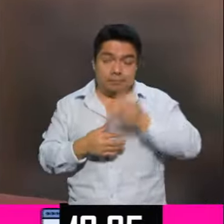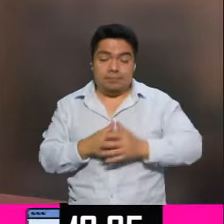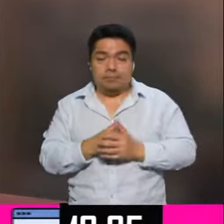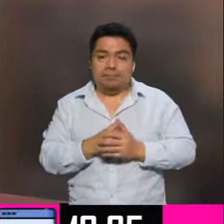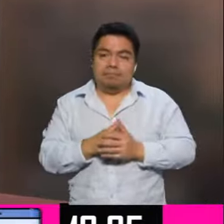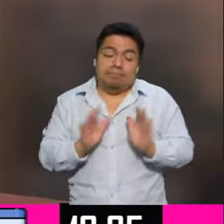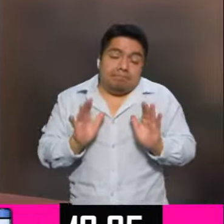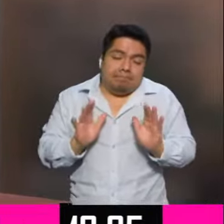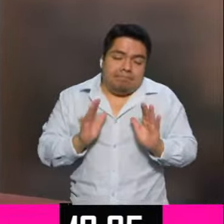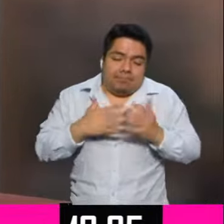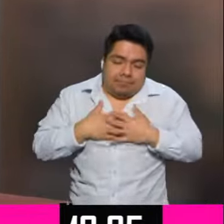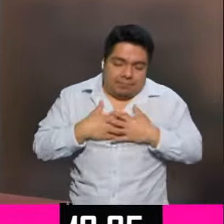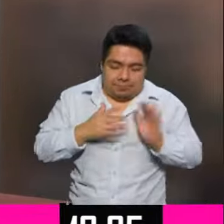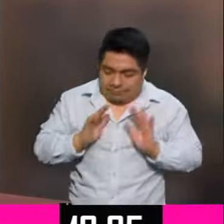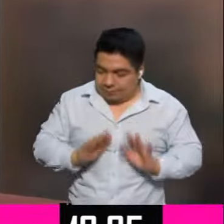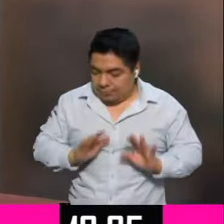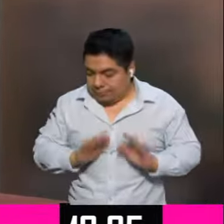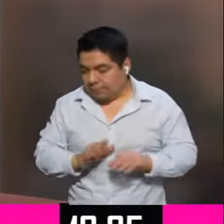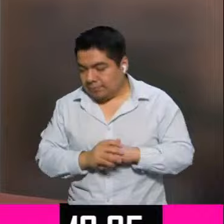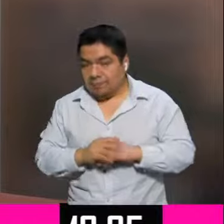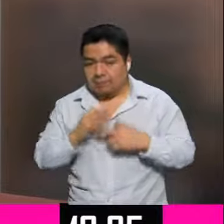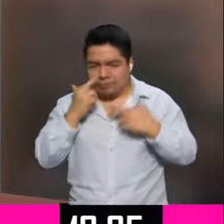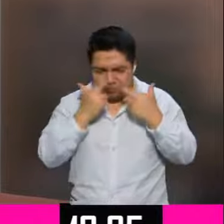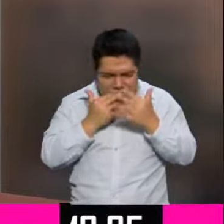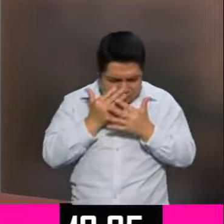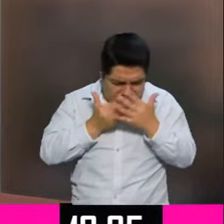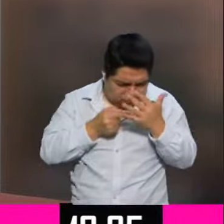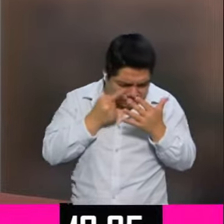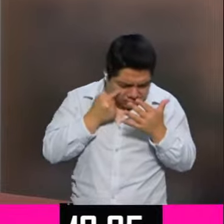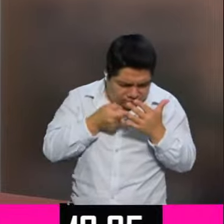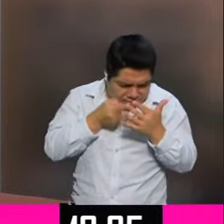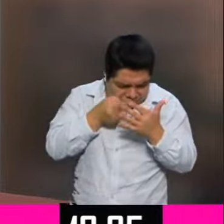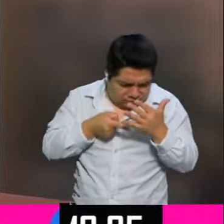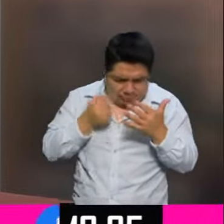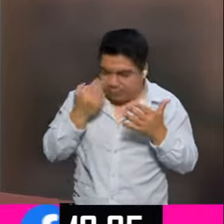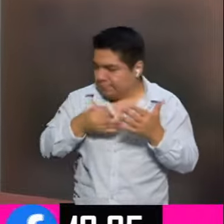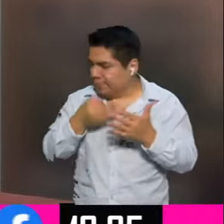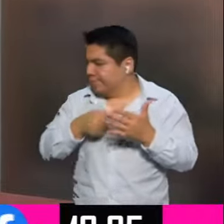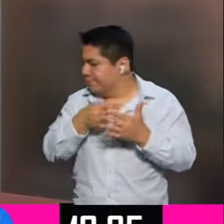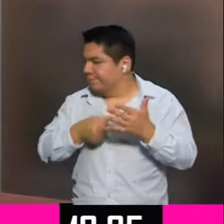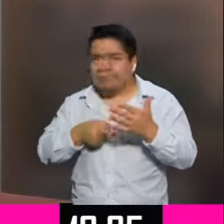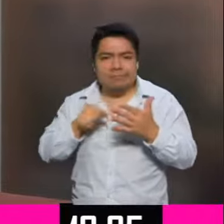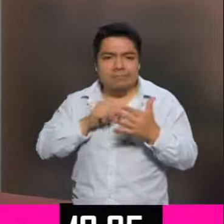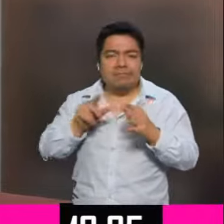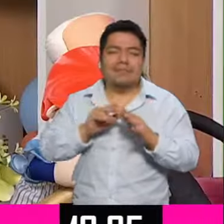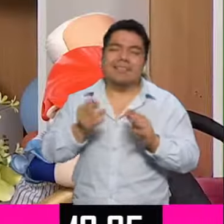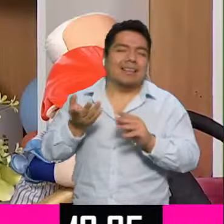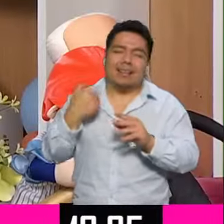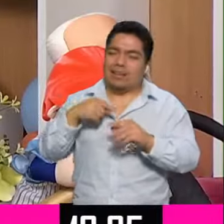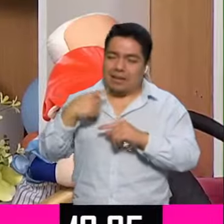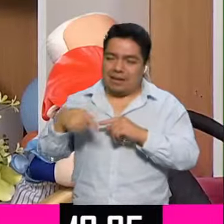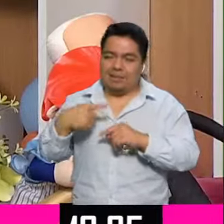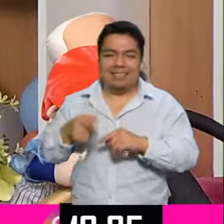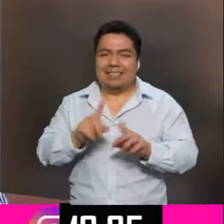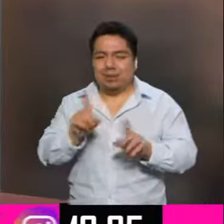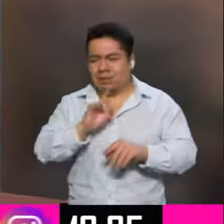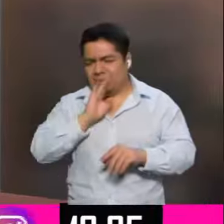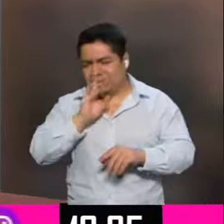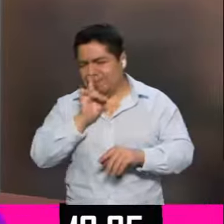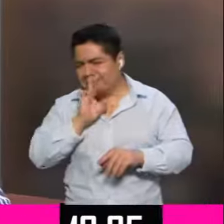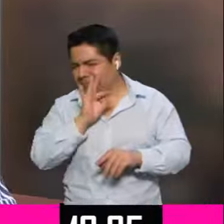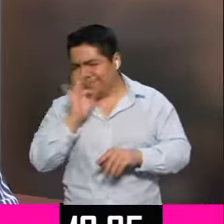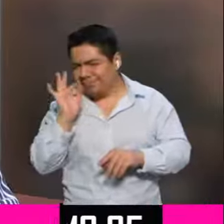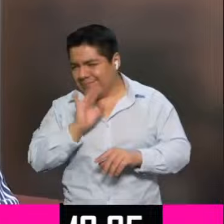Ya, ¿verdad? Ya, señora, ya. Estoy podemos seguir. Si no, me falta otro dato, porque hasta ahorita... Si no, pues después del siguiente corte ya. No, mire,